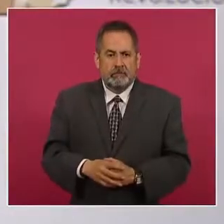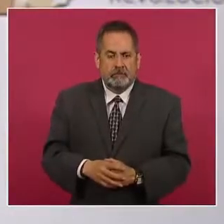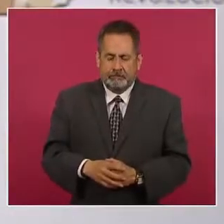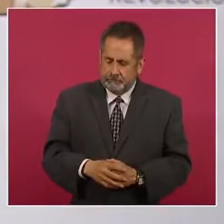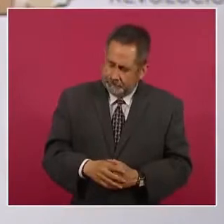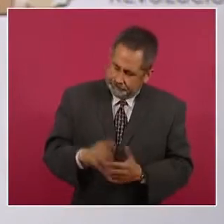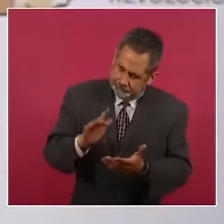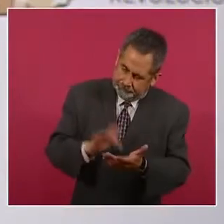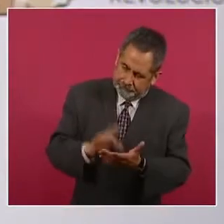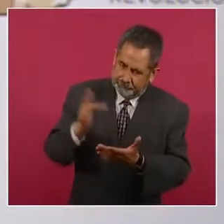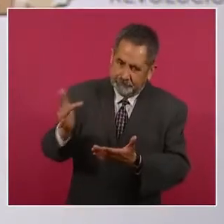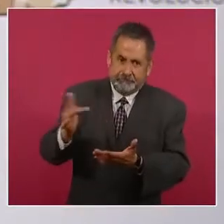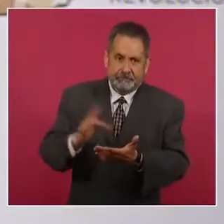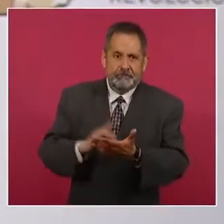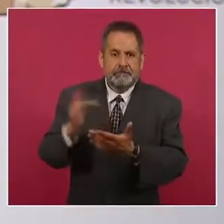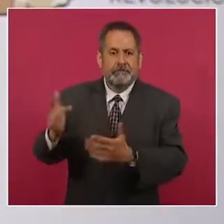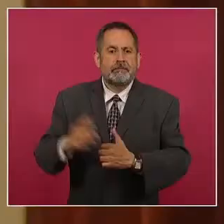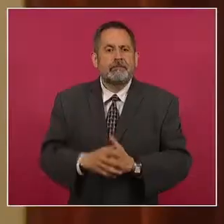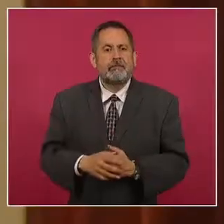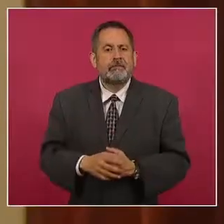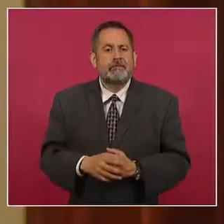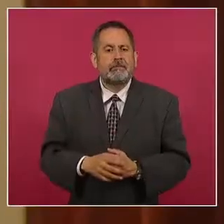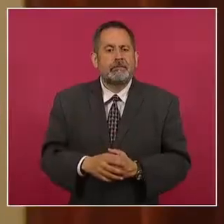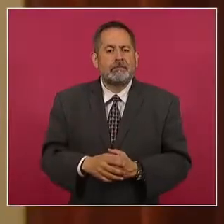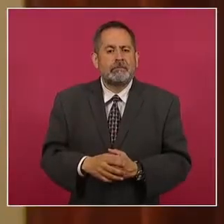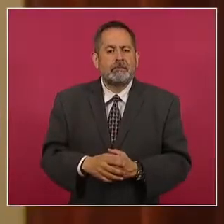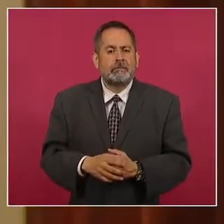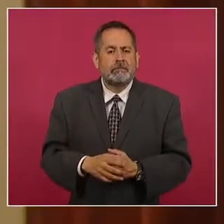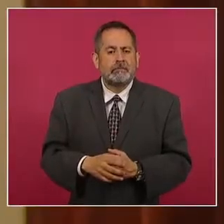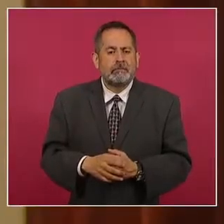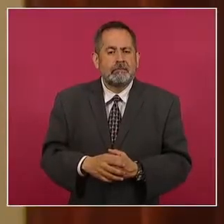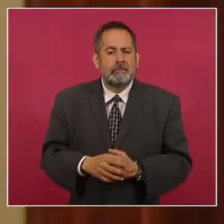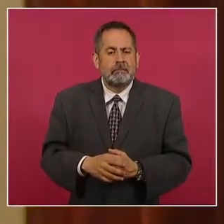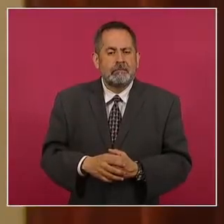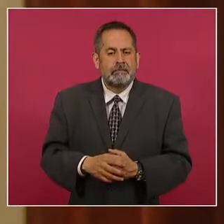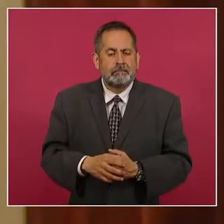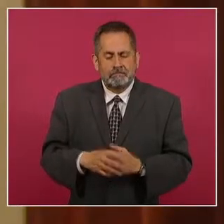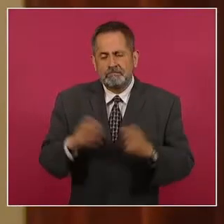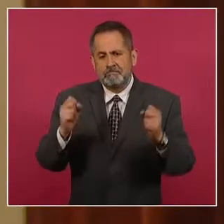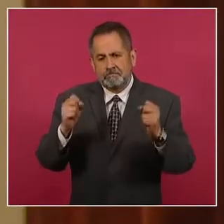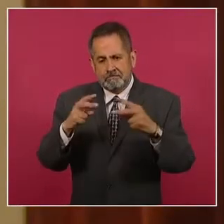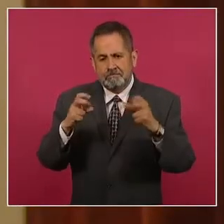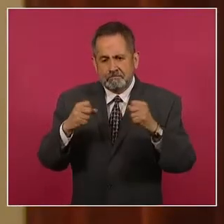muchas gracias. Nos vamos a seguir encontrando,